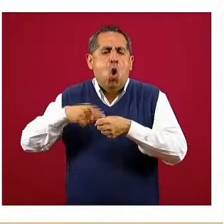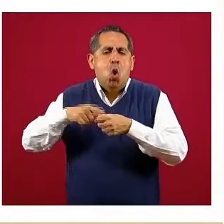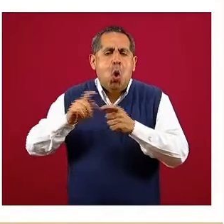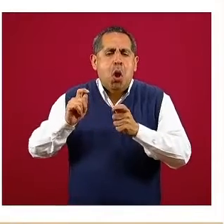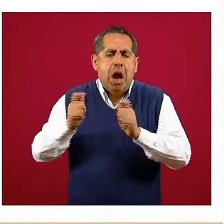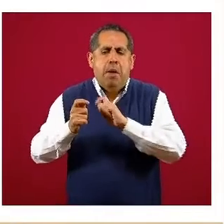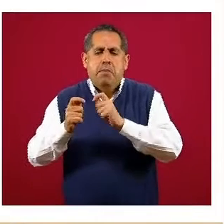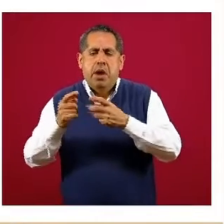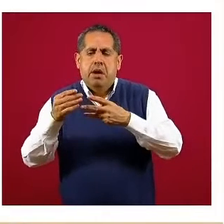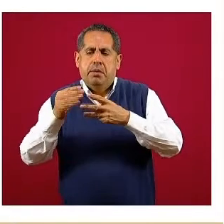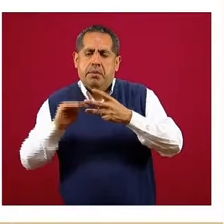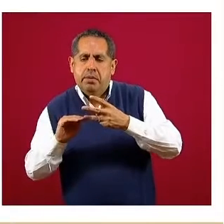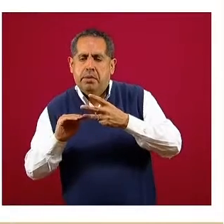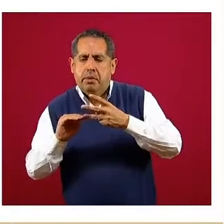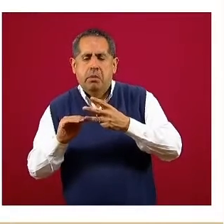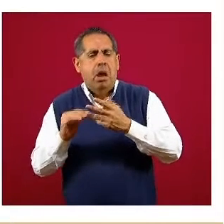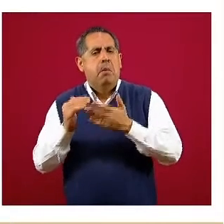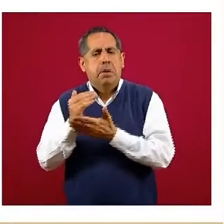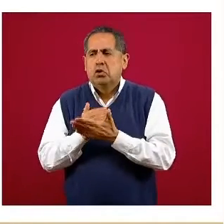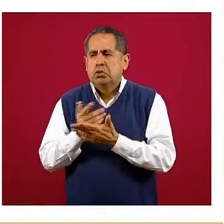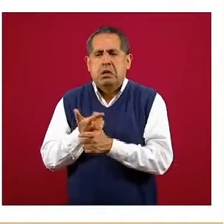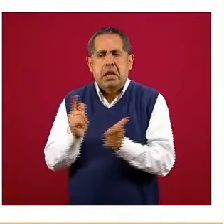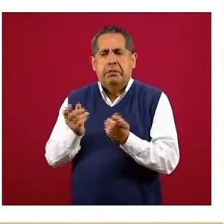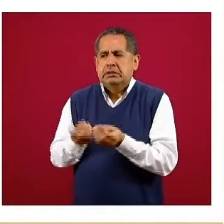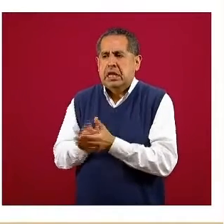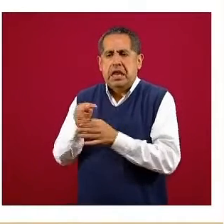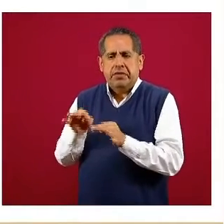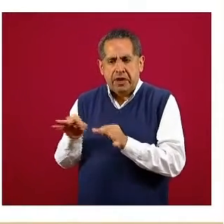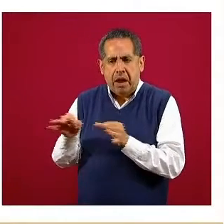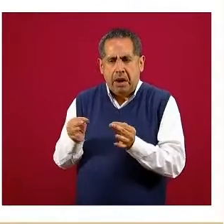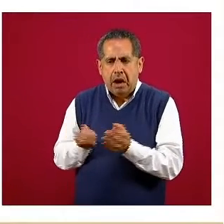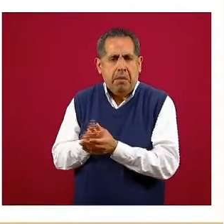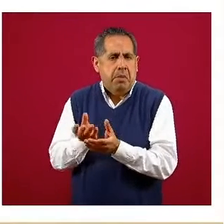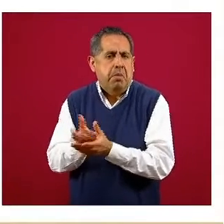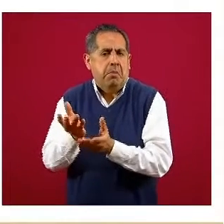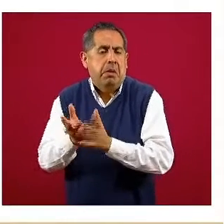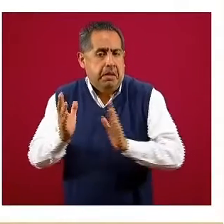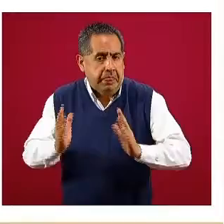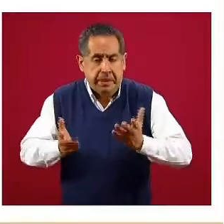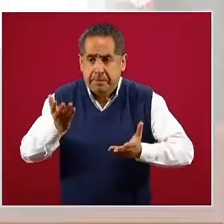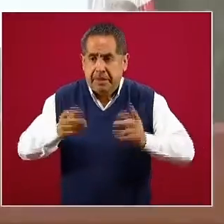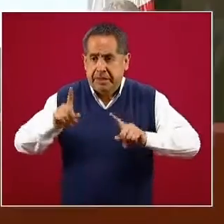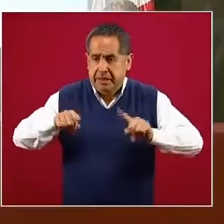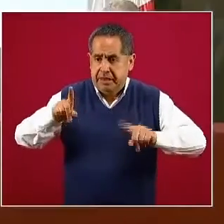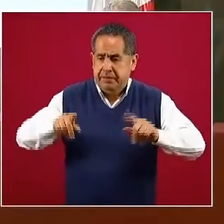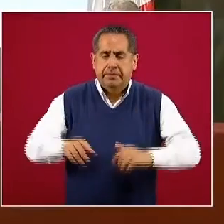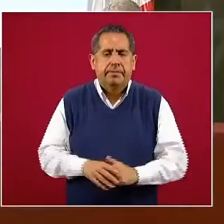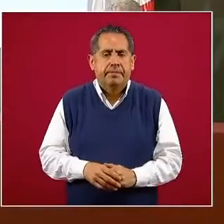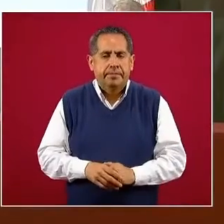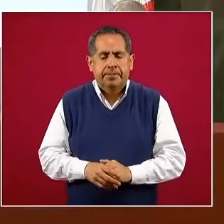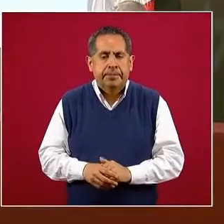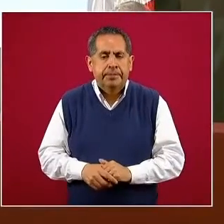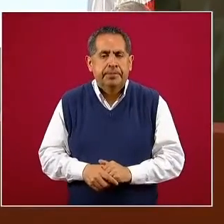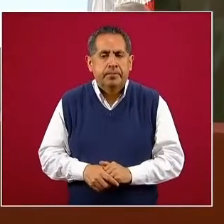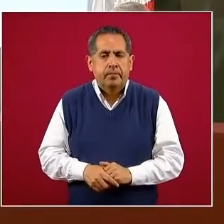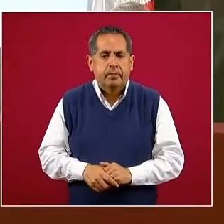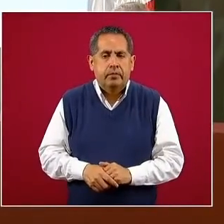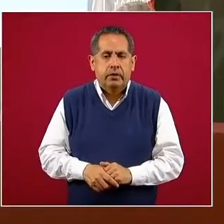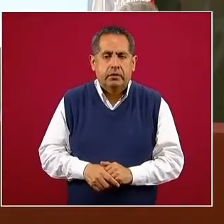Hoy es viernes y vamos a presentar la actualización del semáforo, el semáforo de riesgo COVID, como lo hacemos los